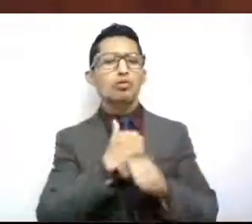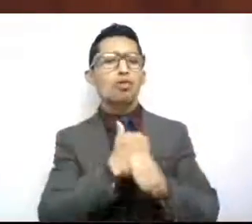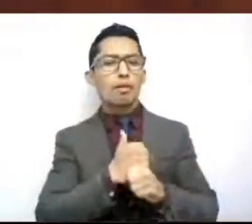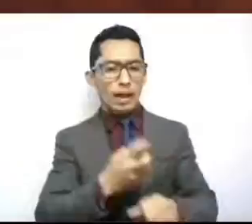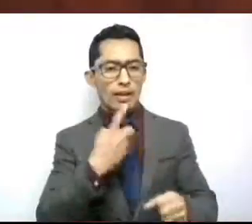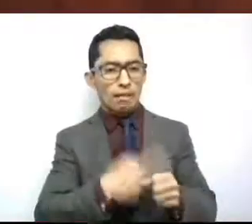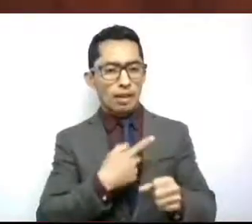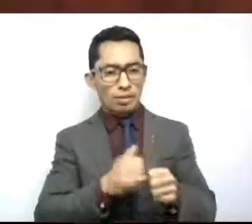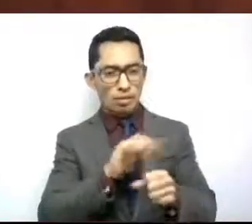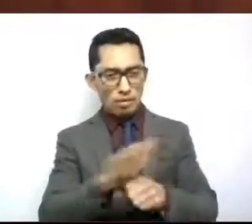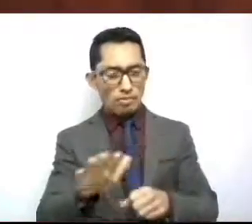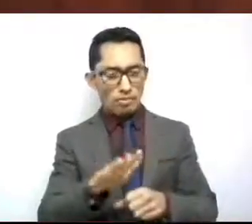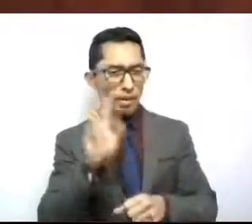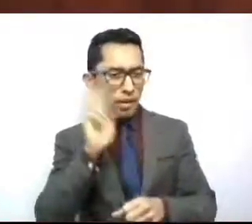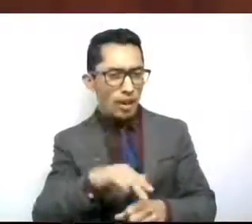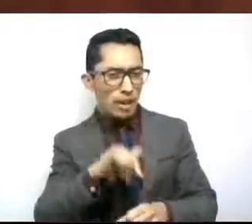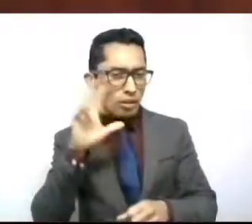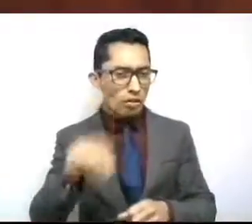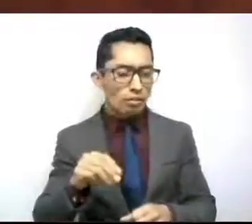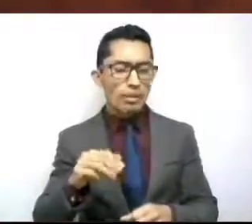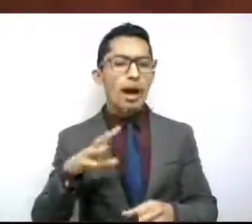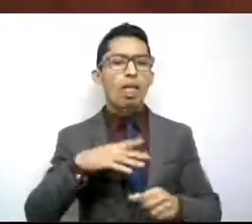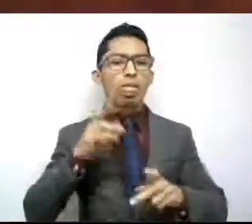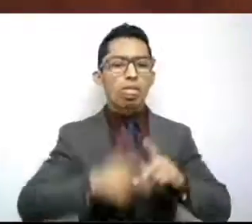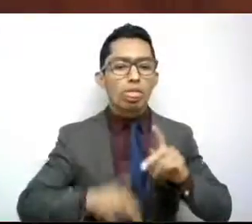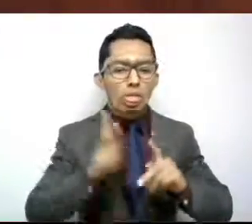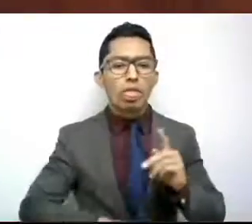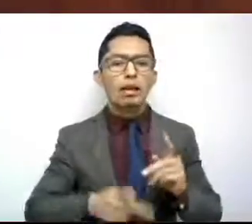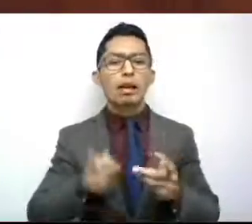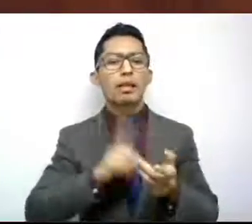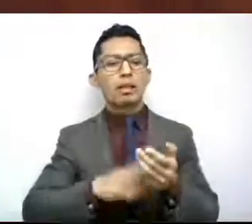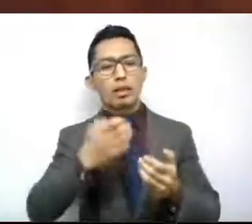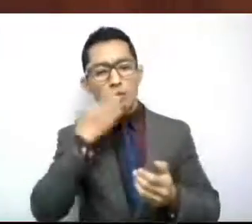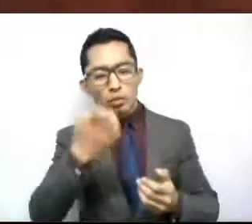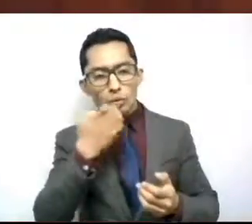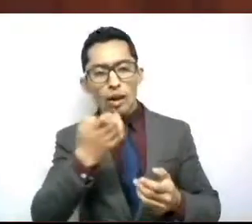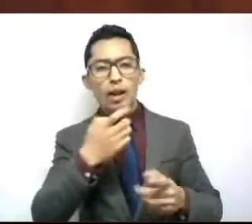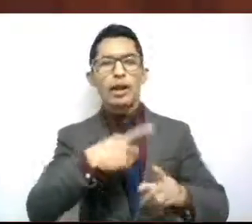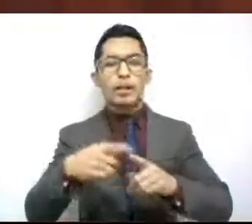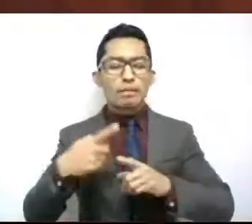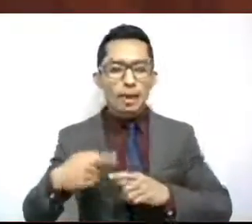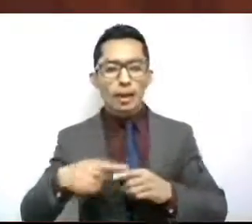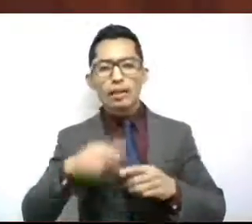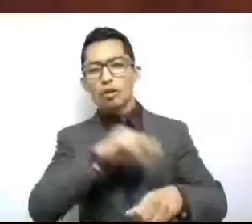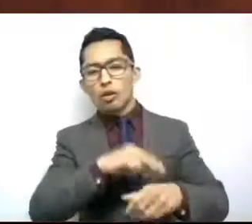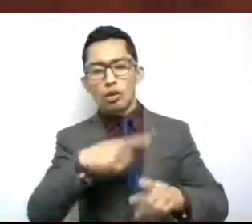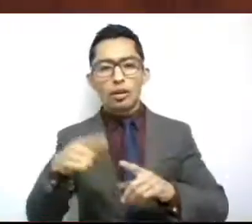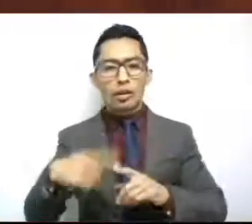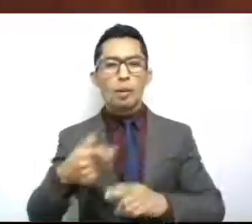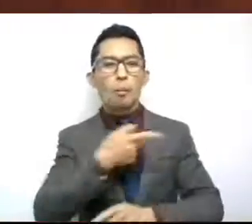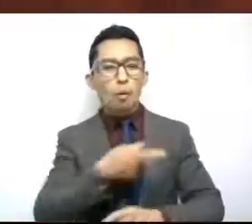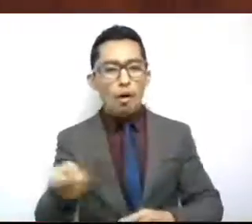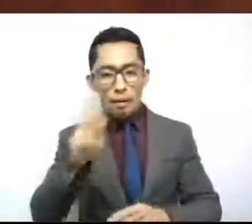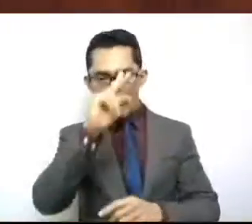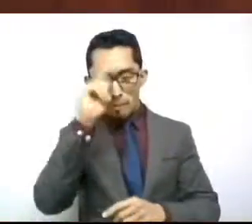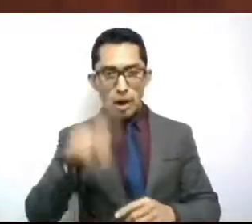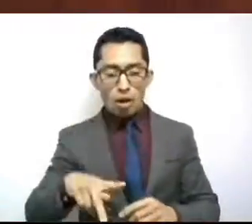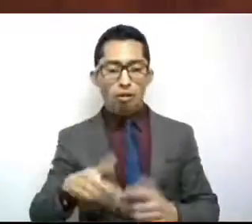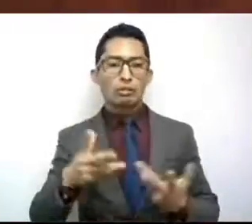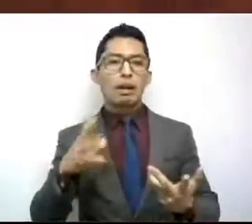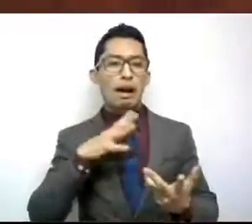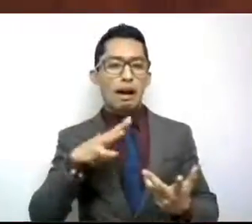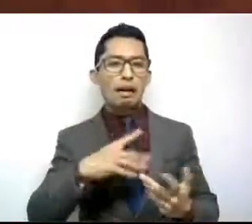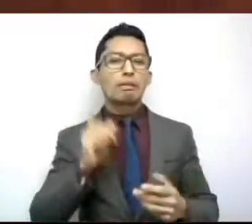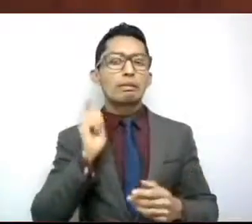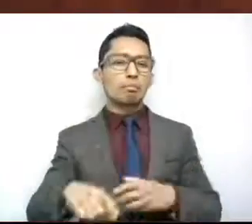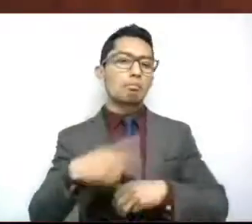enfermedad. Las interrupciones en los servicios básicos, el aumento de las tasas de pobreza representan la mayor